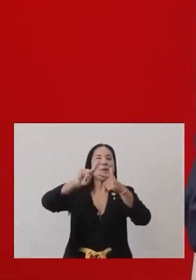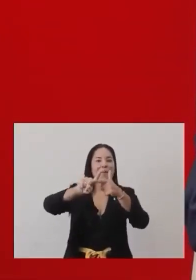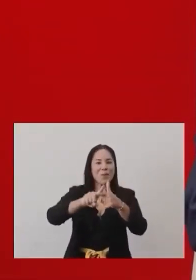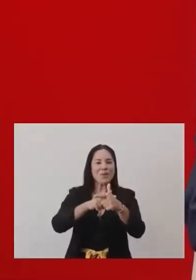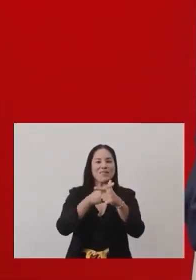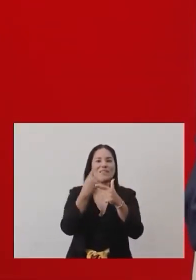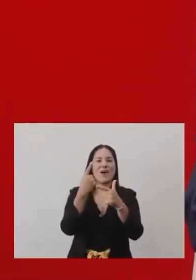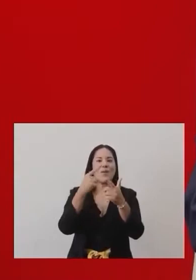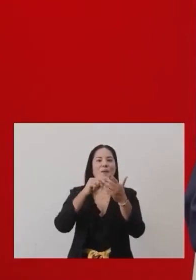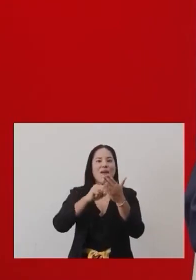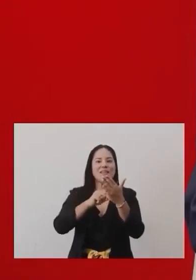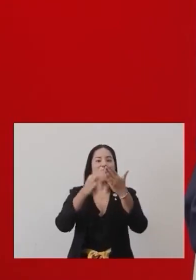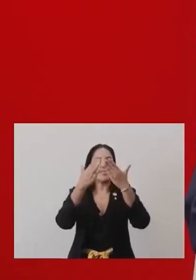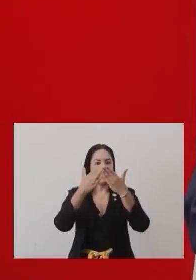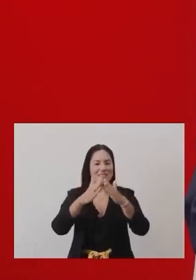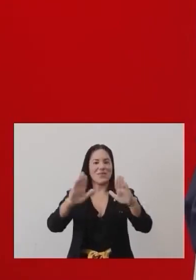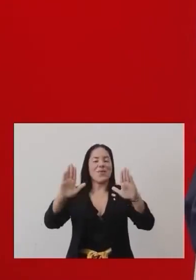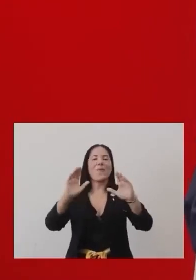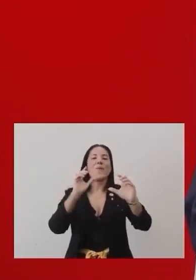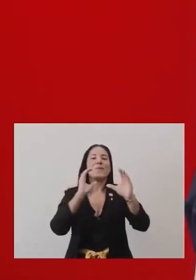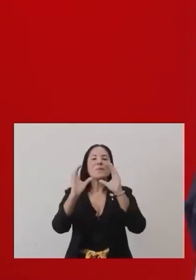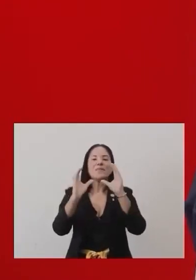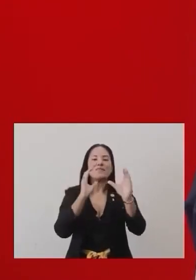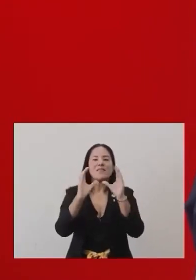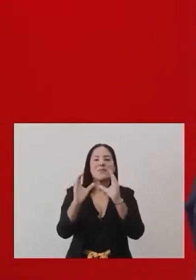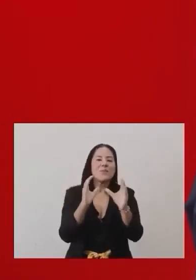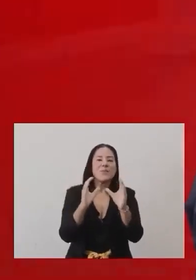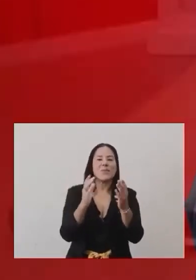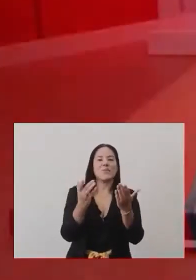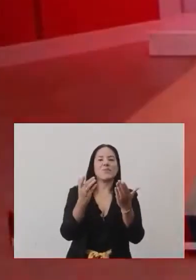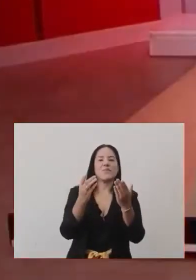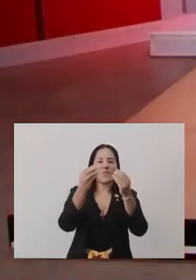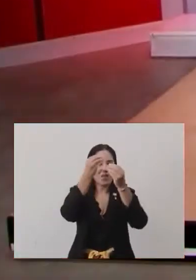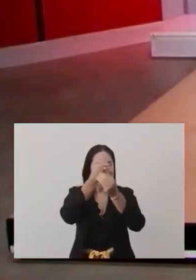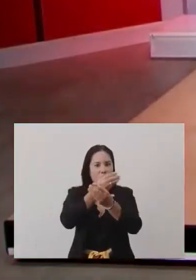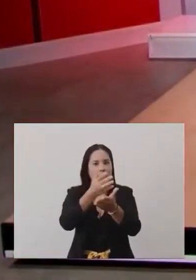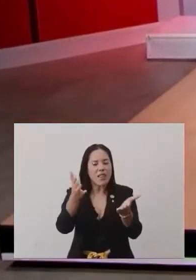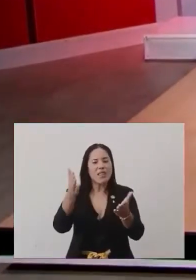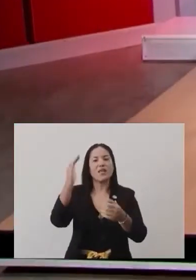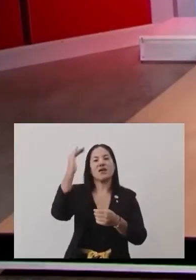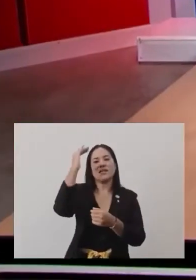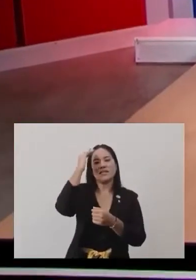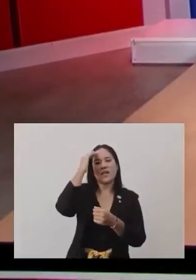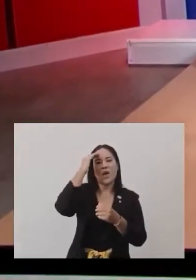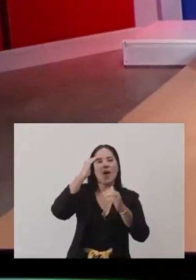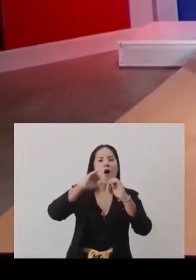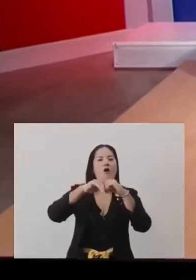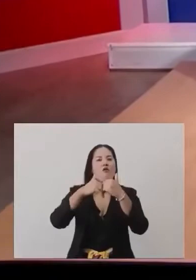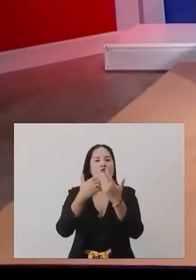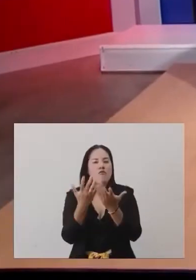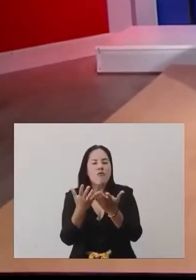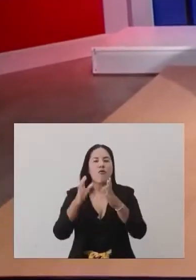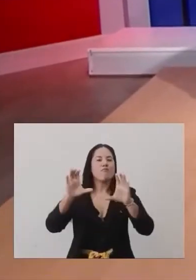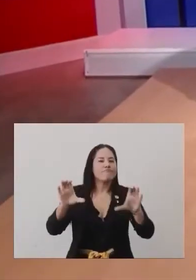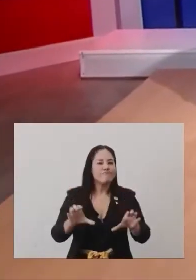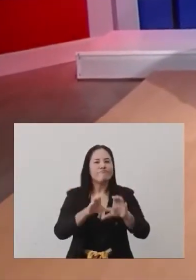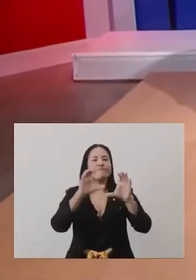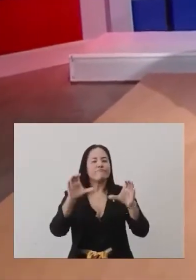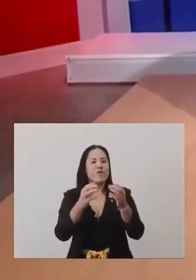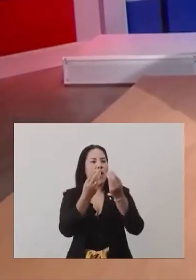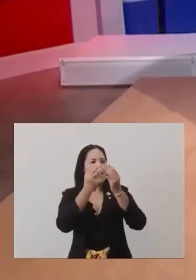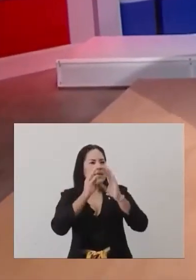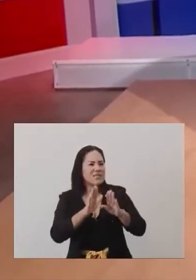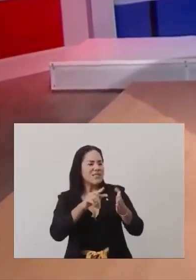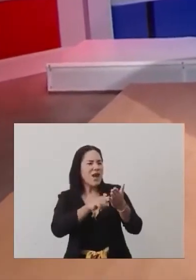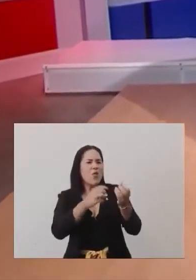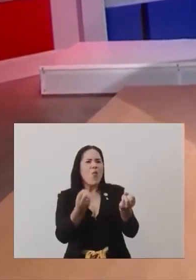un ciclo de conversatorio, informativo y dar a saber que cómo funcionan los ministerios, cuántos ministerios existen, mucha